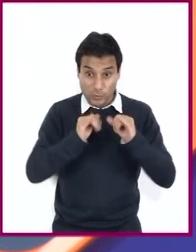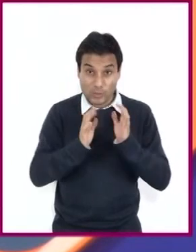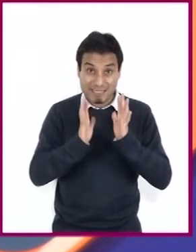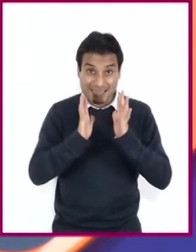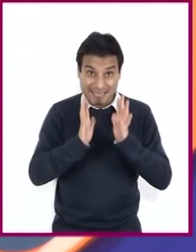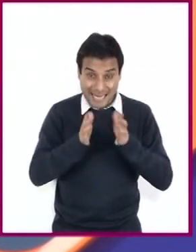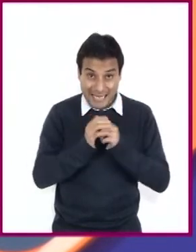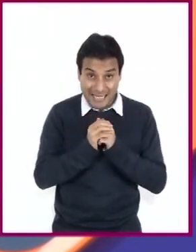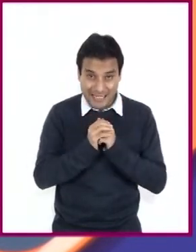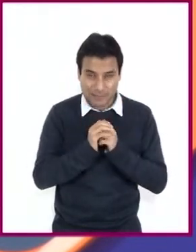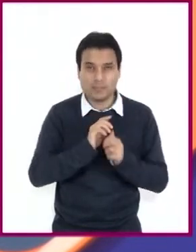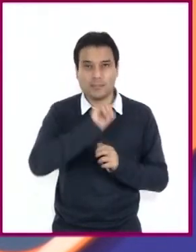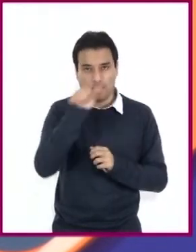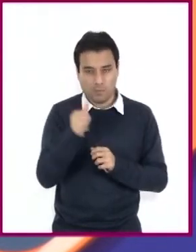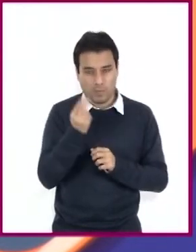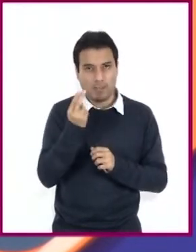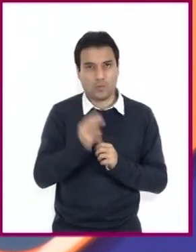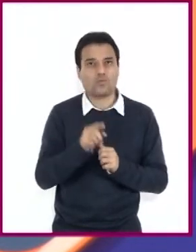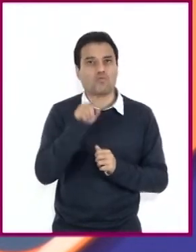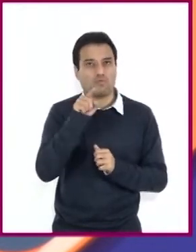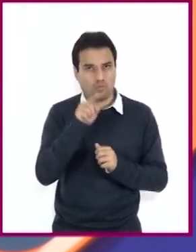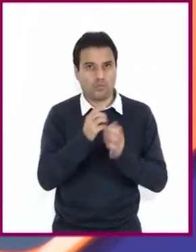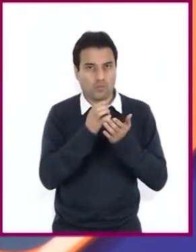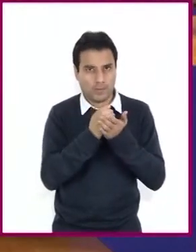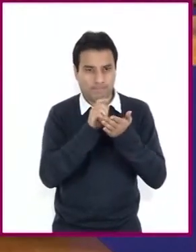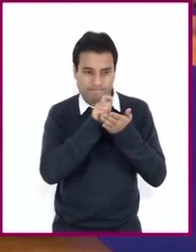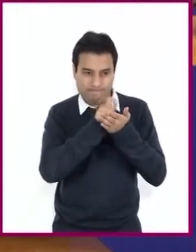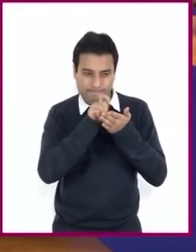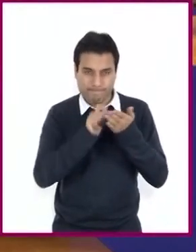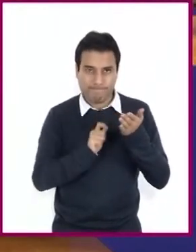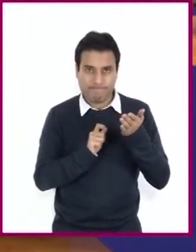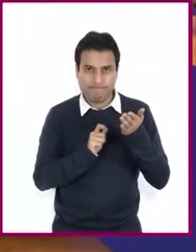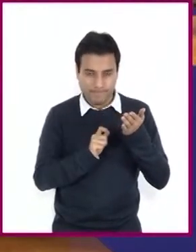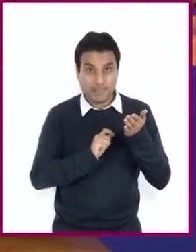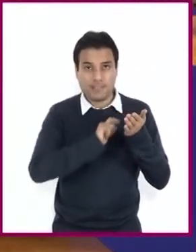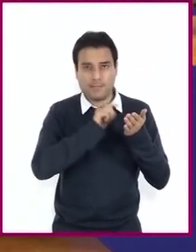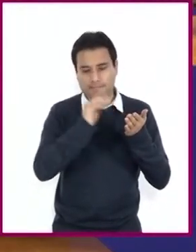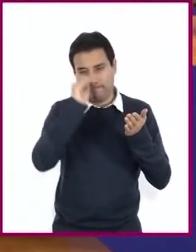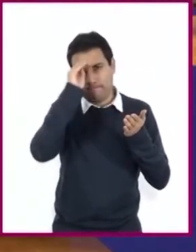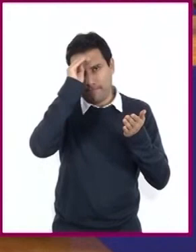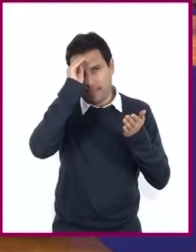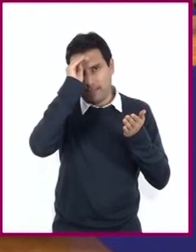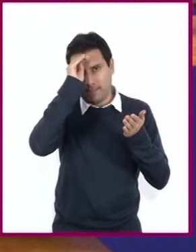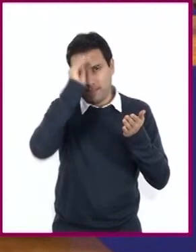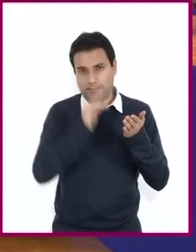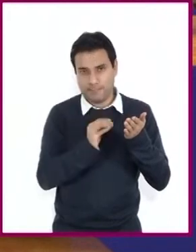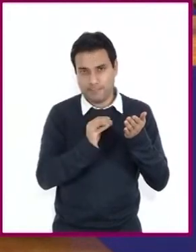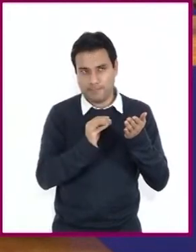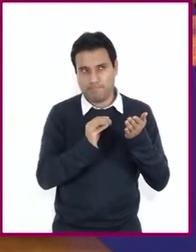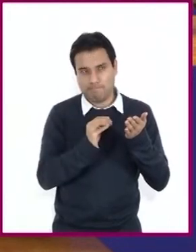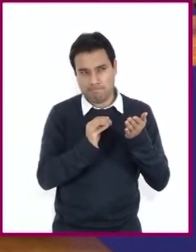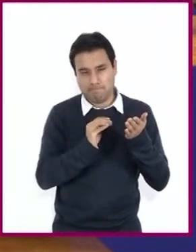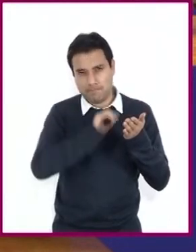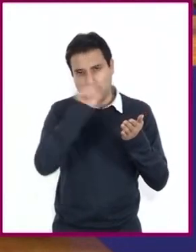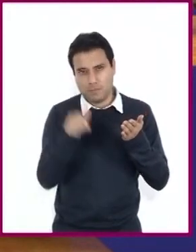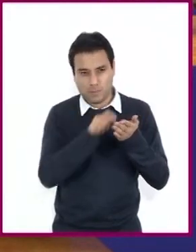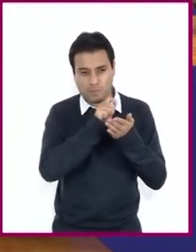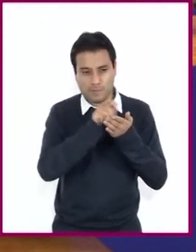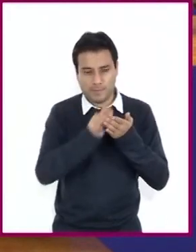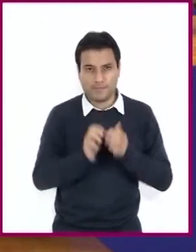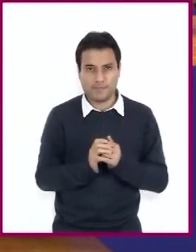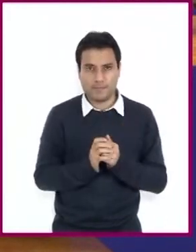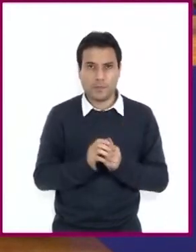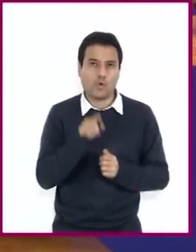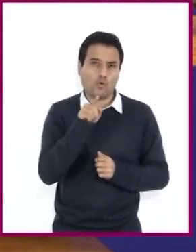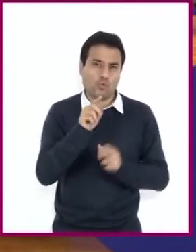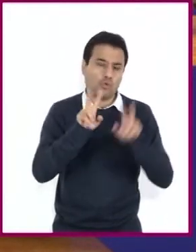ciencias, deben complementar sus notas de observación, reflexionando lo que acaban de observar y considerando lo que ya